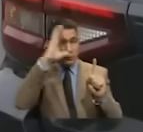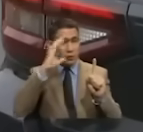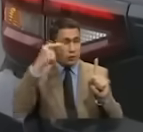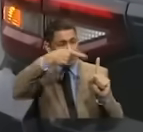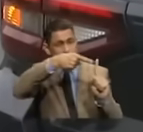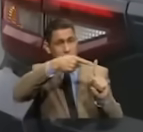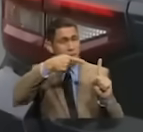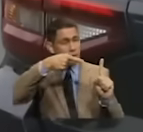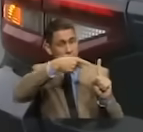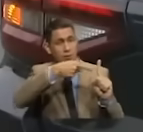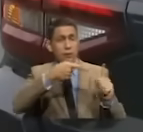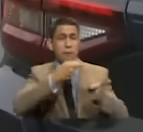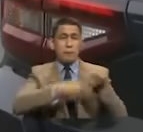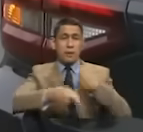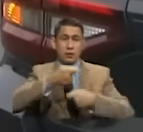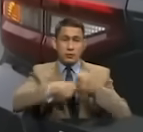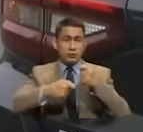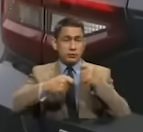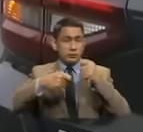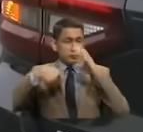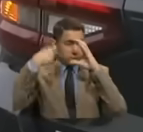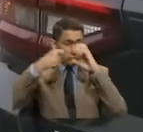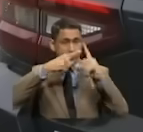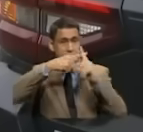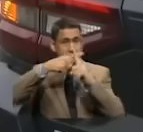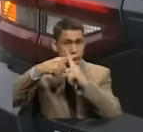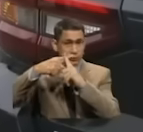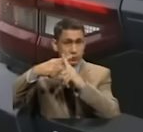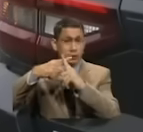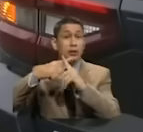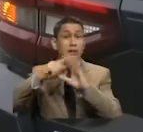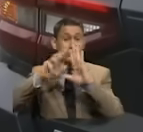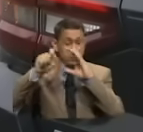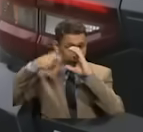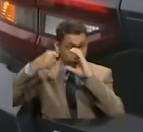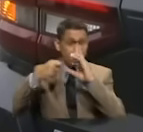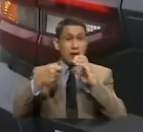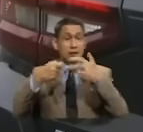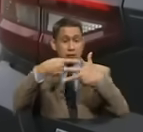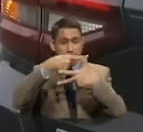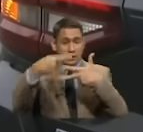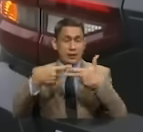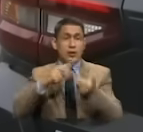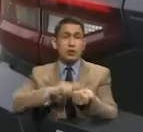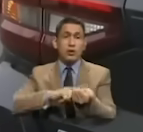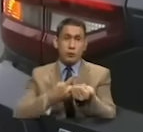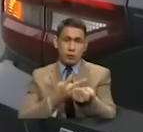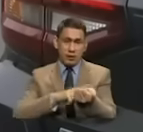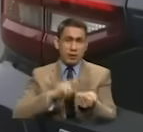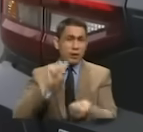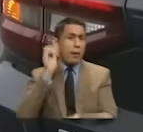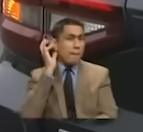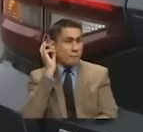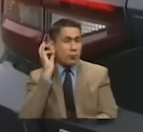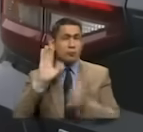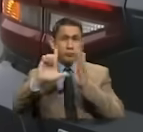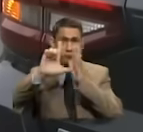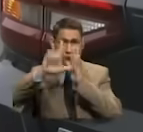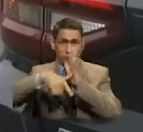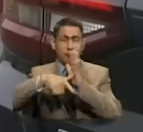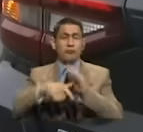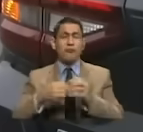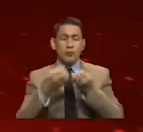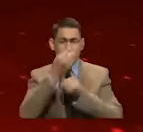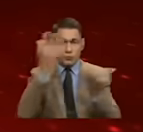este presunto delito, donde las víctimas serían sus 3 sobrinas de 12, 8 y 7 años de edad. Los detalles a